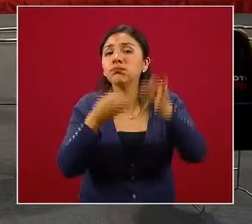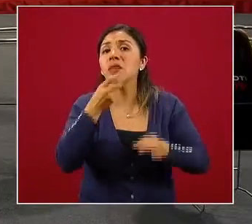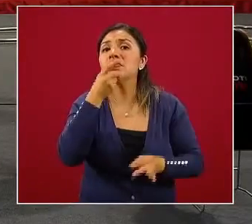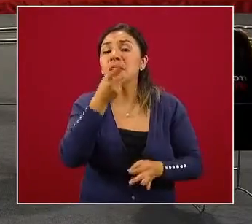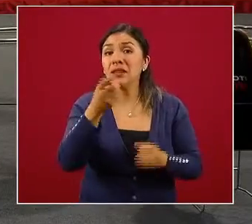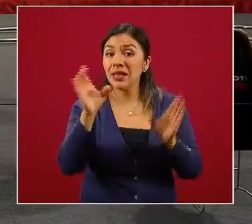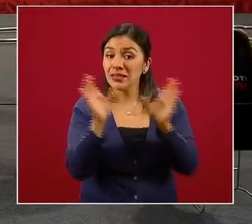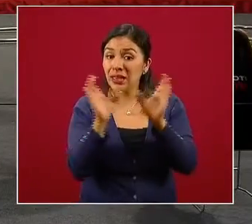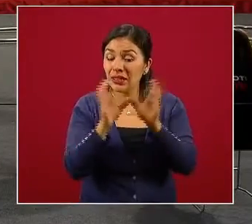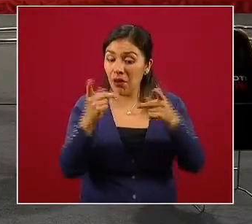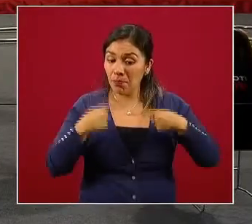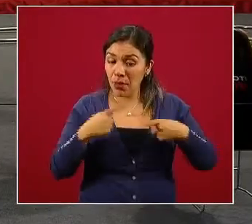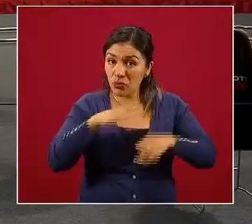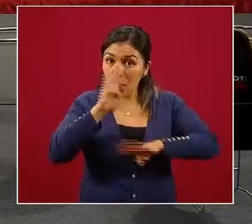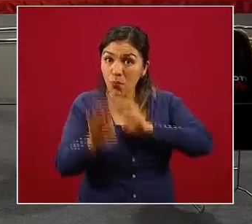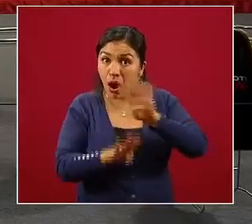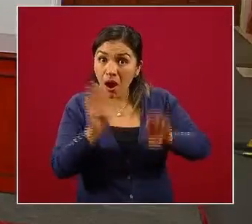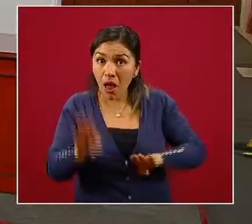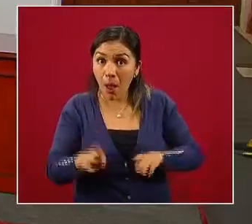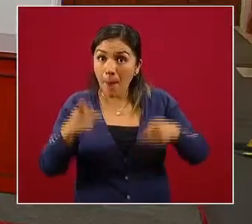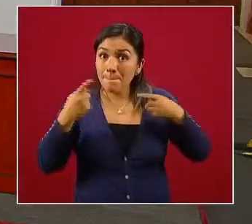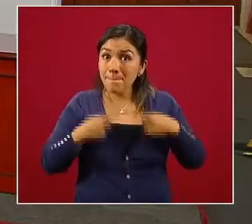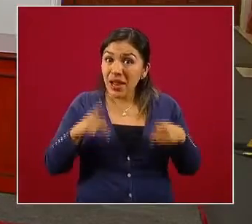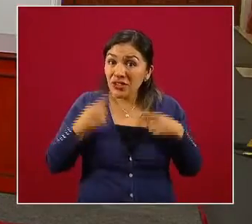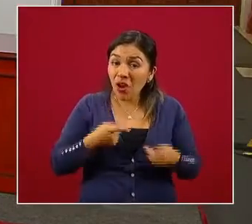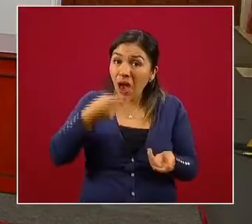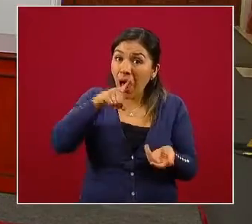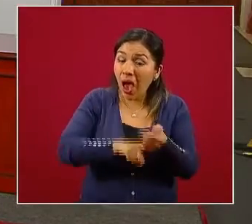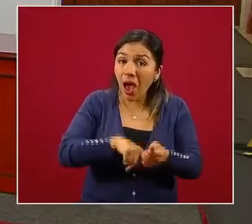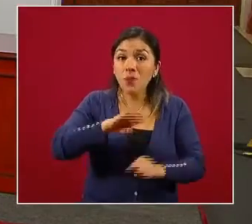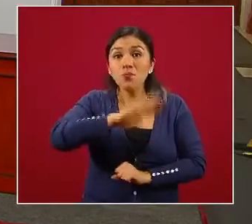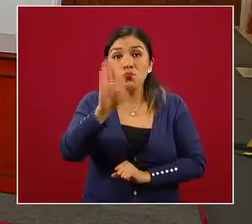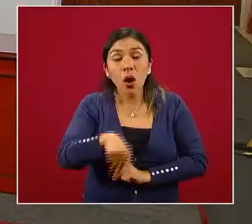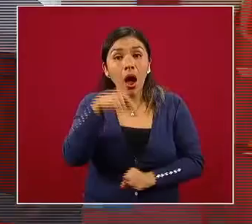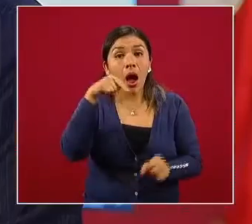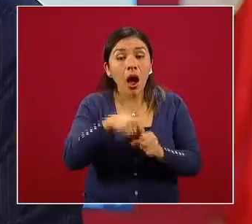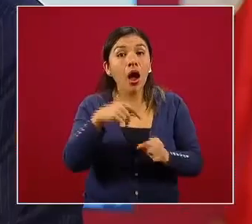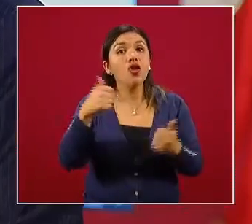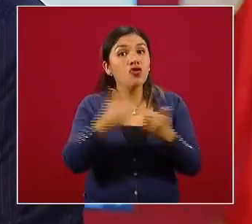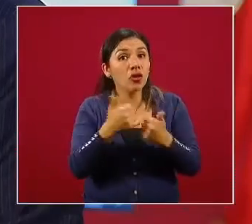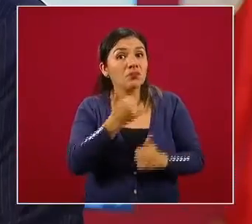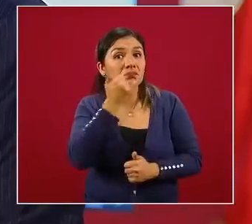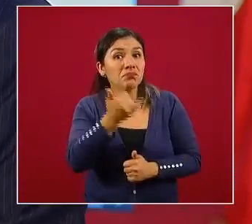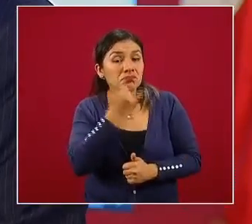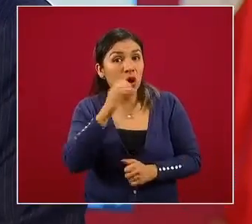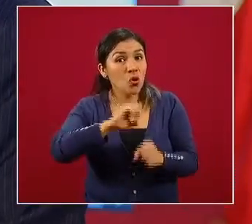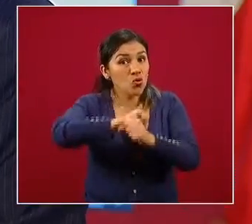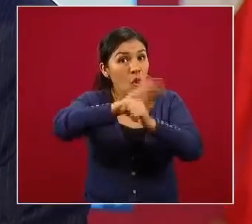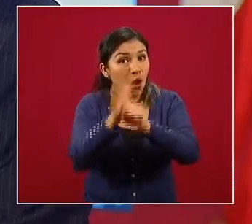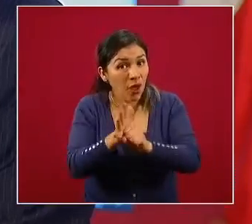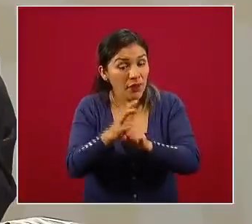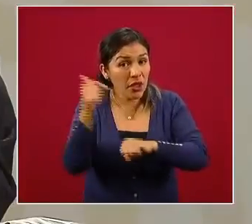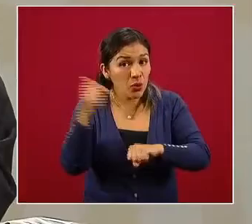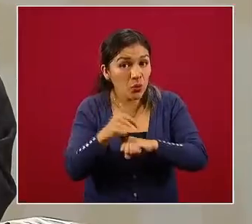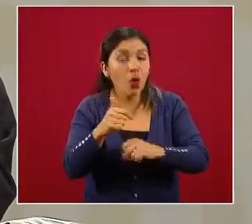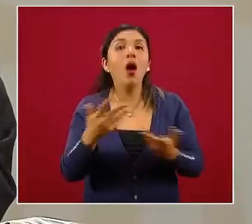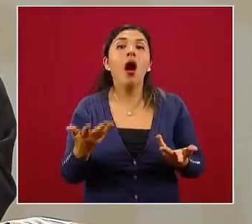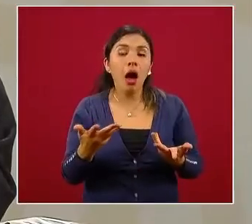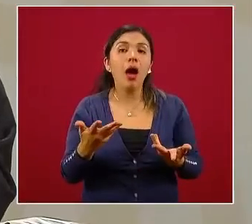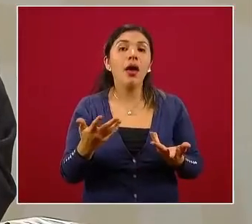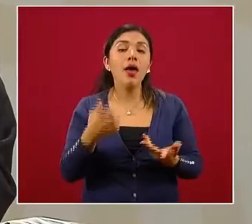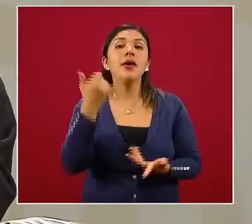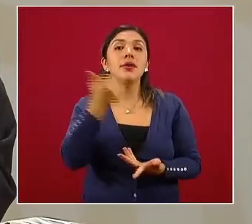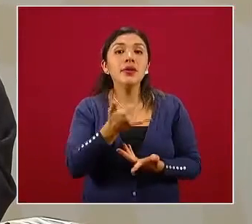los certificados de defunción para personas que tienen las manifestaciones clínicas de COVID